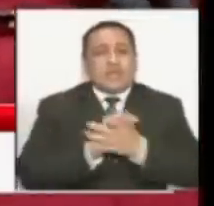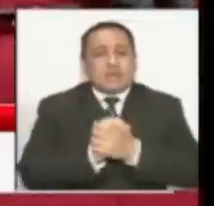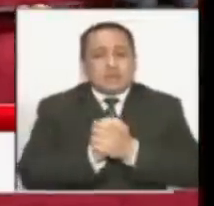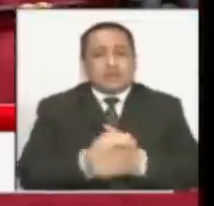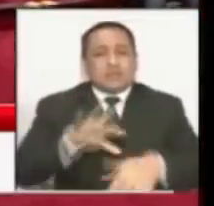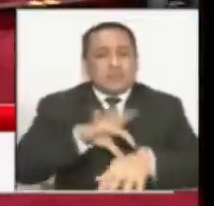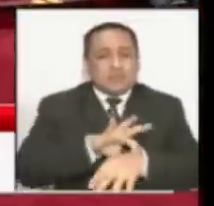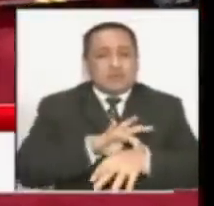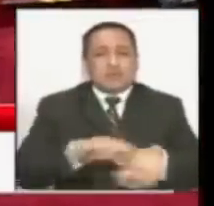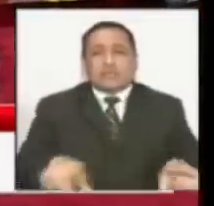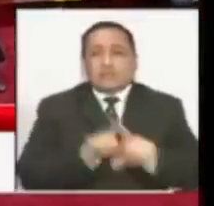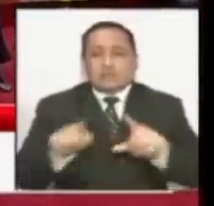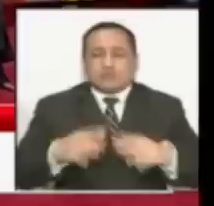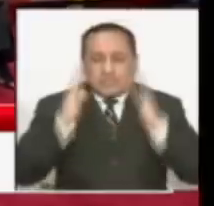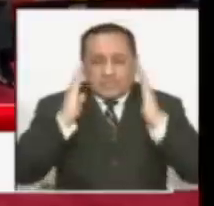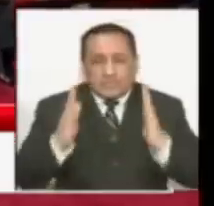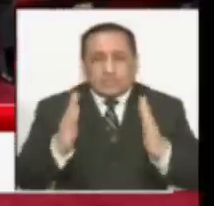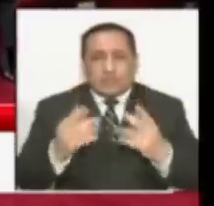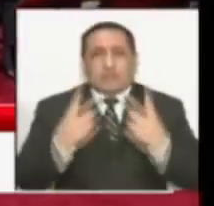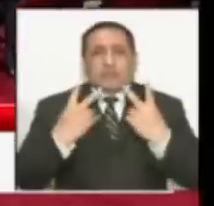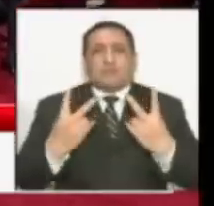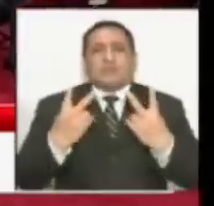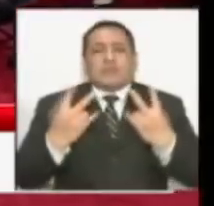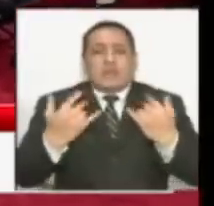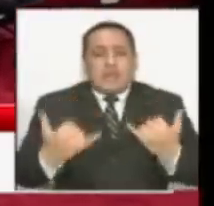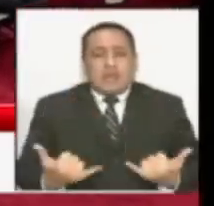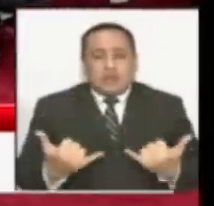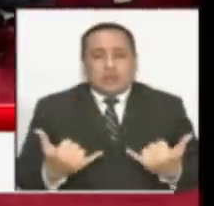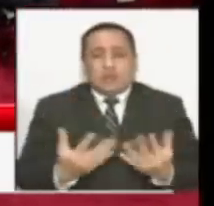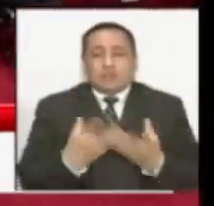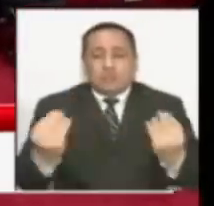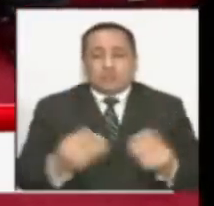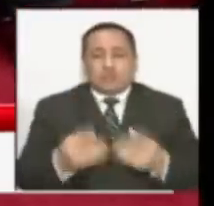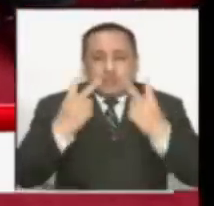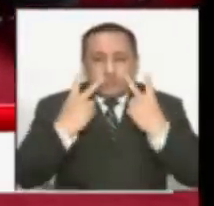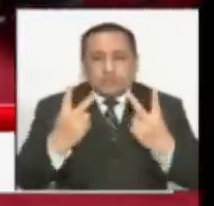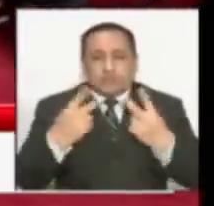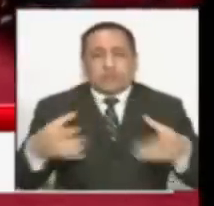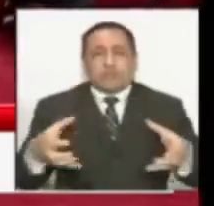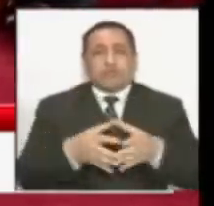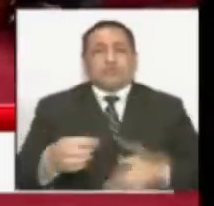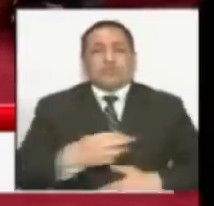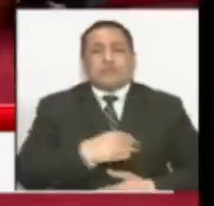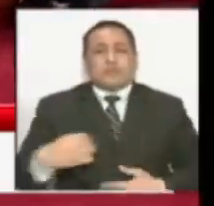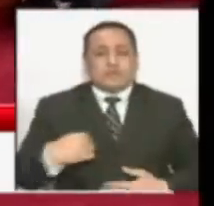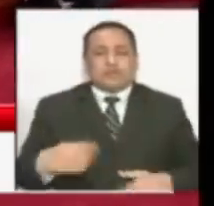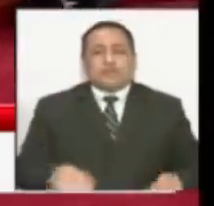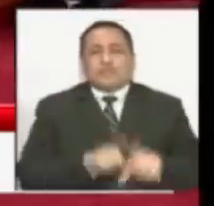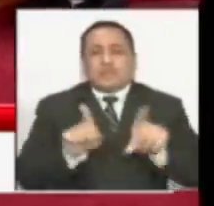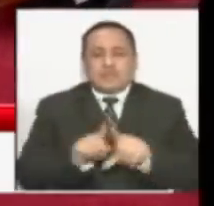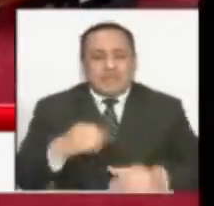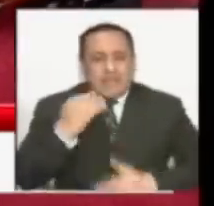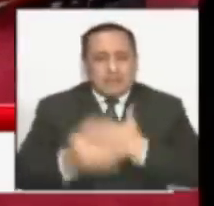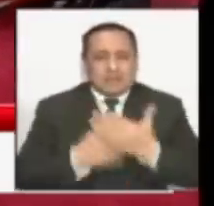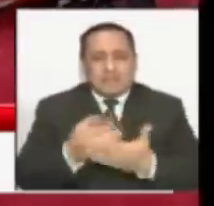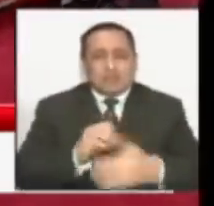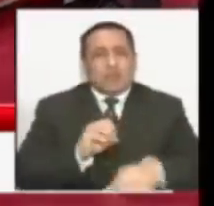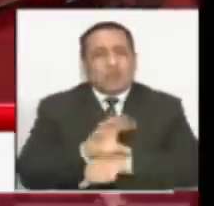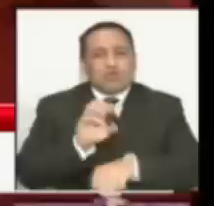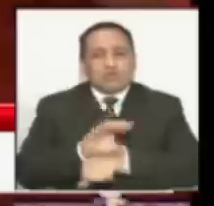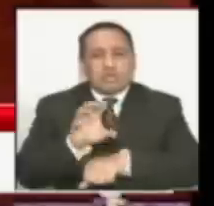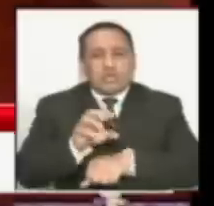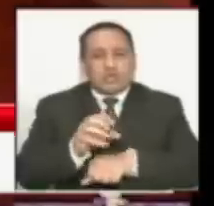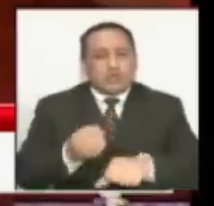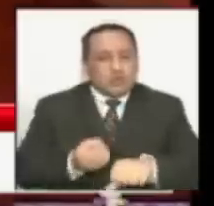colegas médicos, hemos escuchado desde el Congreso muchas veces eso y desde el Ejecutivo pondremos en práctica los consejos,